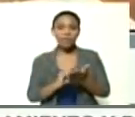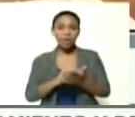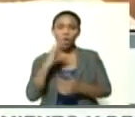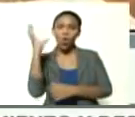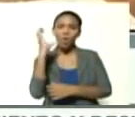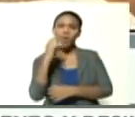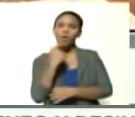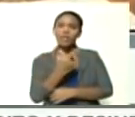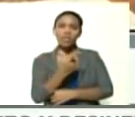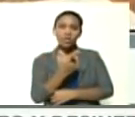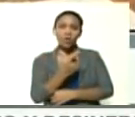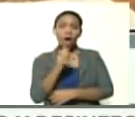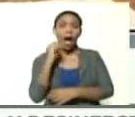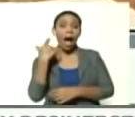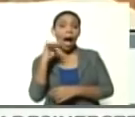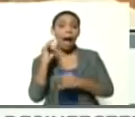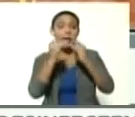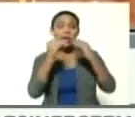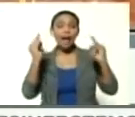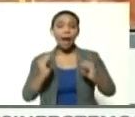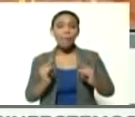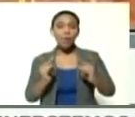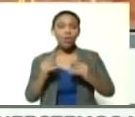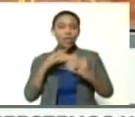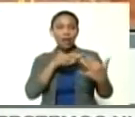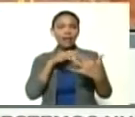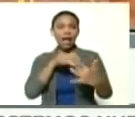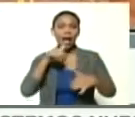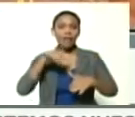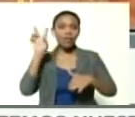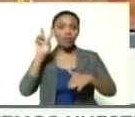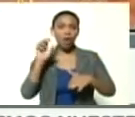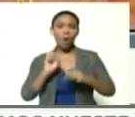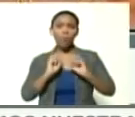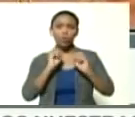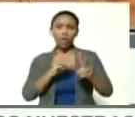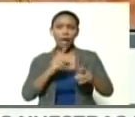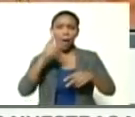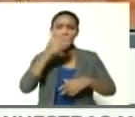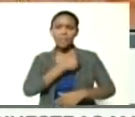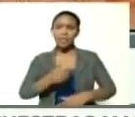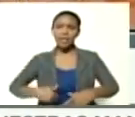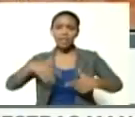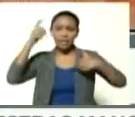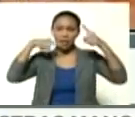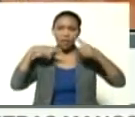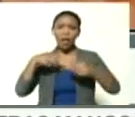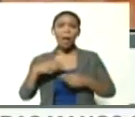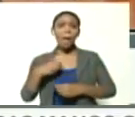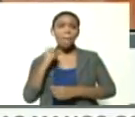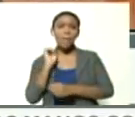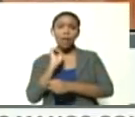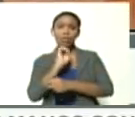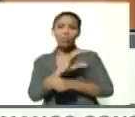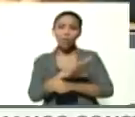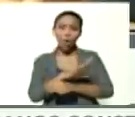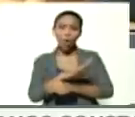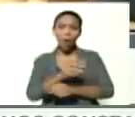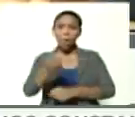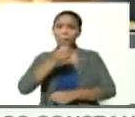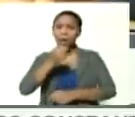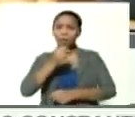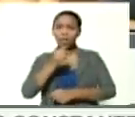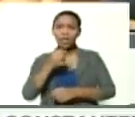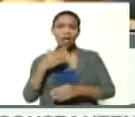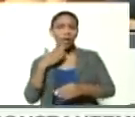no ha dicho que hay campos guerrilleros en Venezuela? Yo recuerdo una oportunidad, el comandante Chávez mandó a los periodistas, a las agencias de prensa,